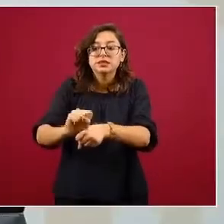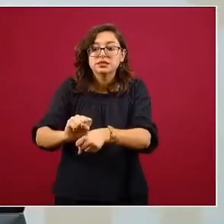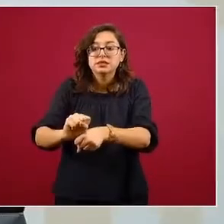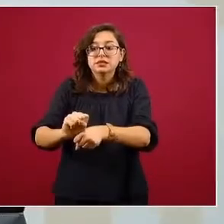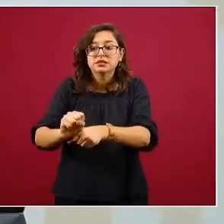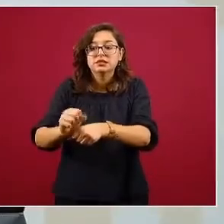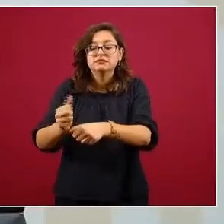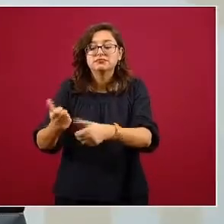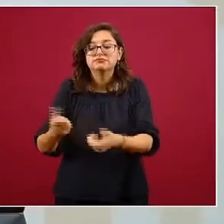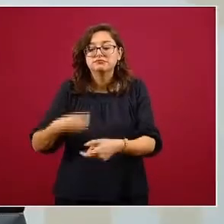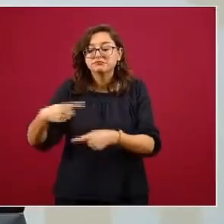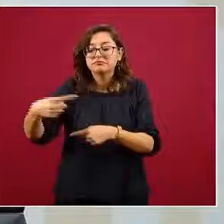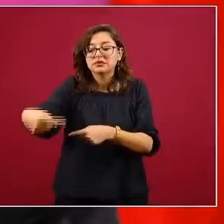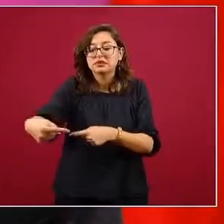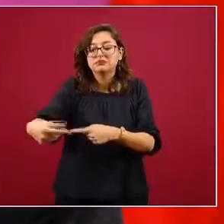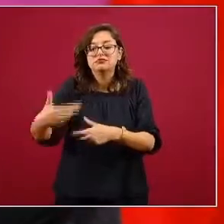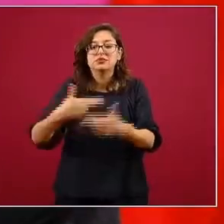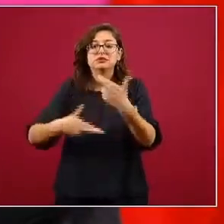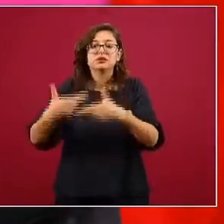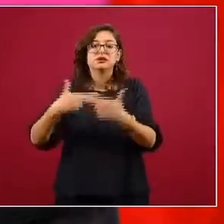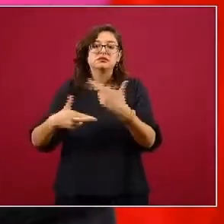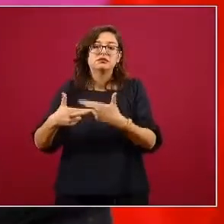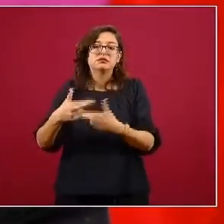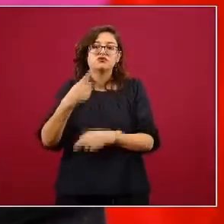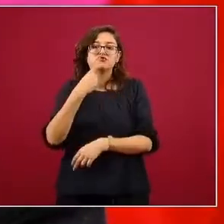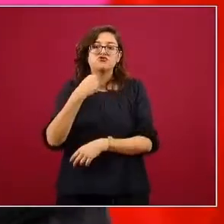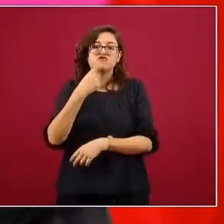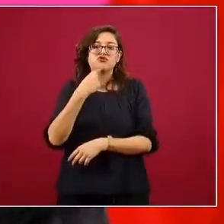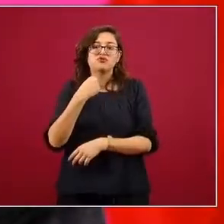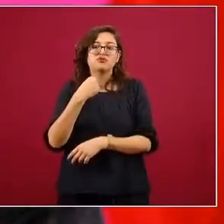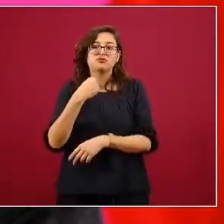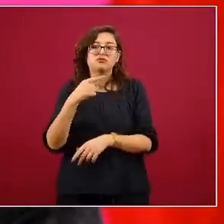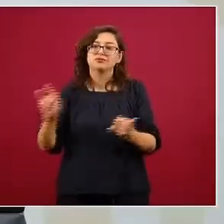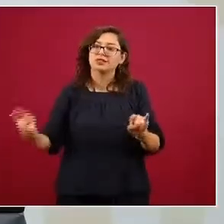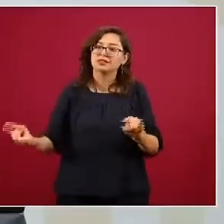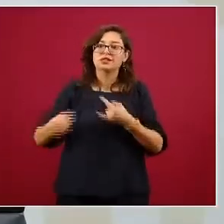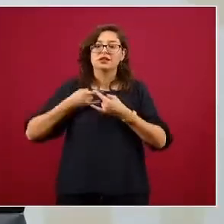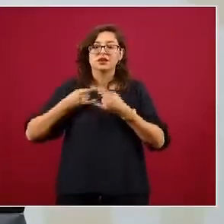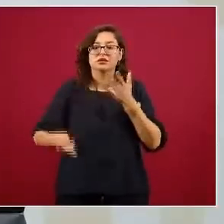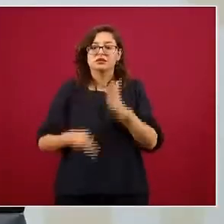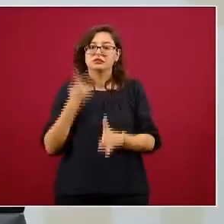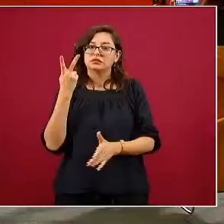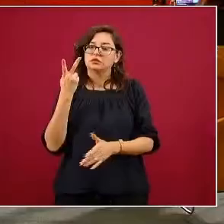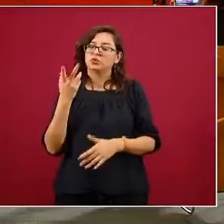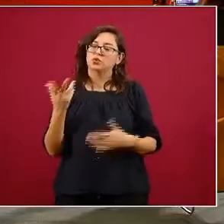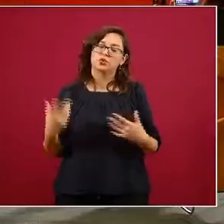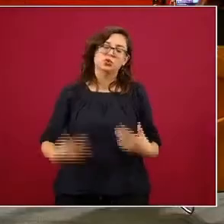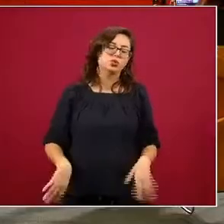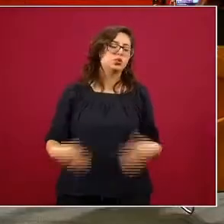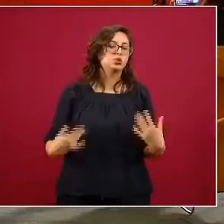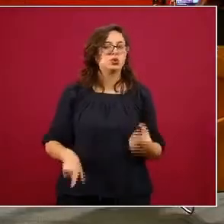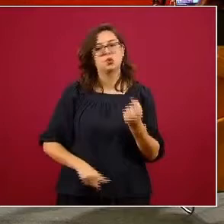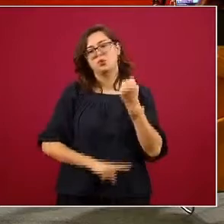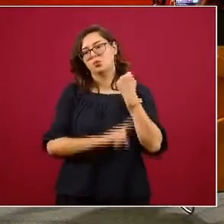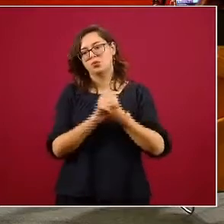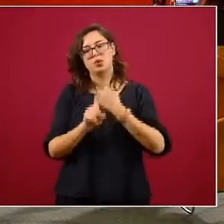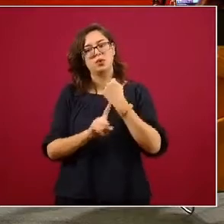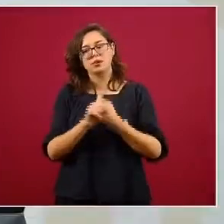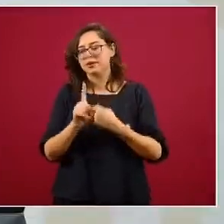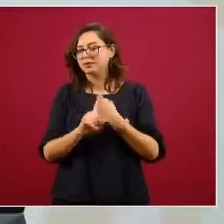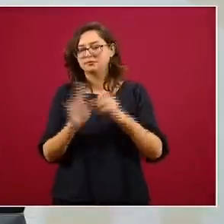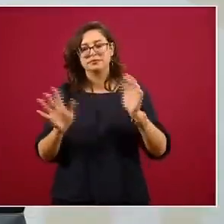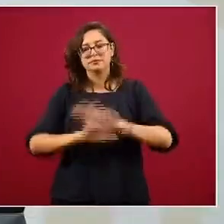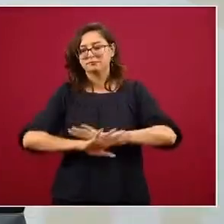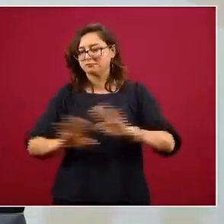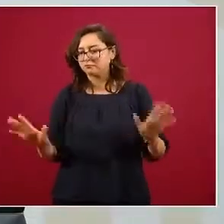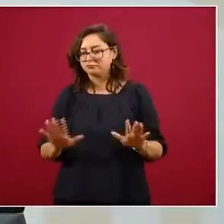que 3 días después cierra el restaurante. Eso puede ser muy perturbador. Nos parece que hay consenso en esto. Entonces, por